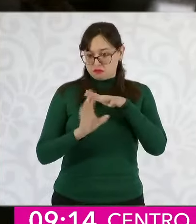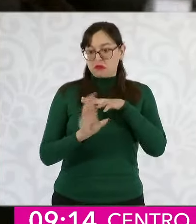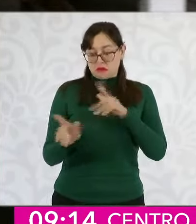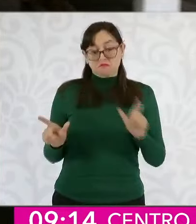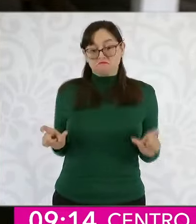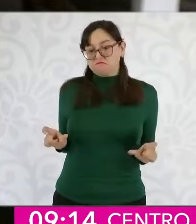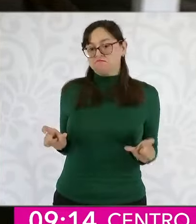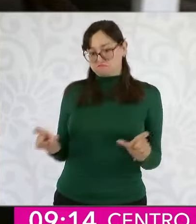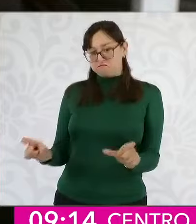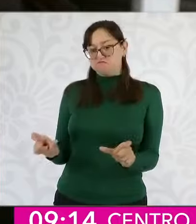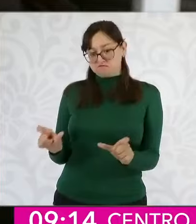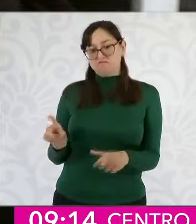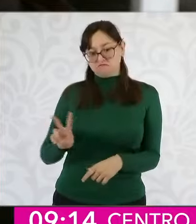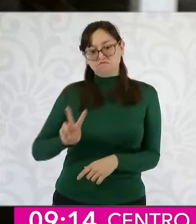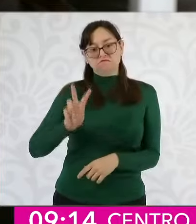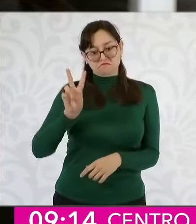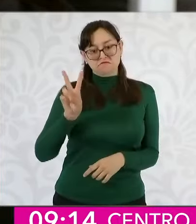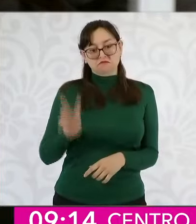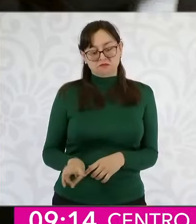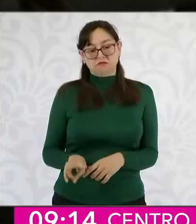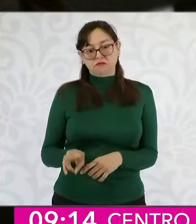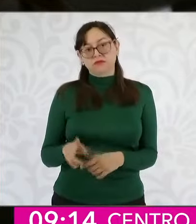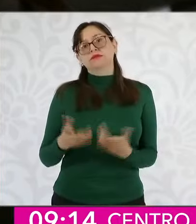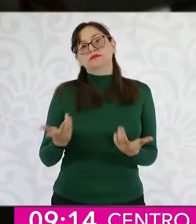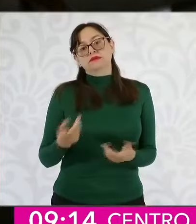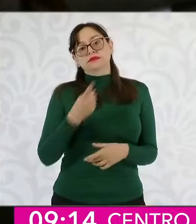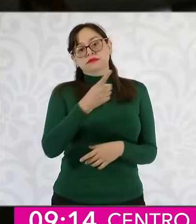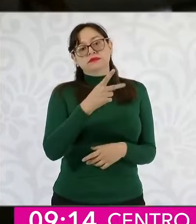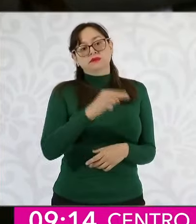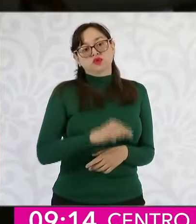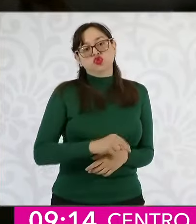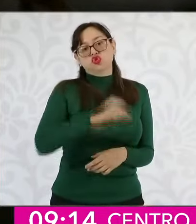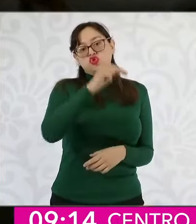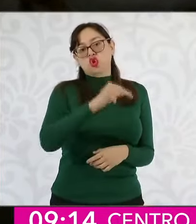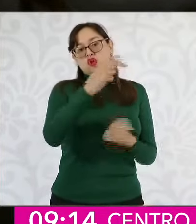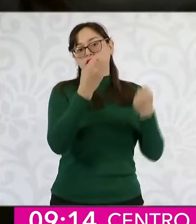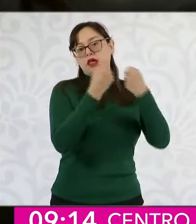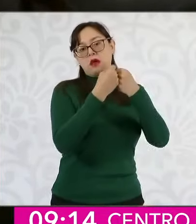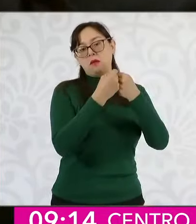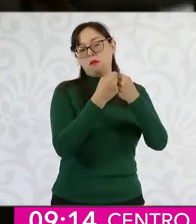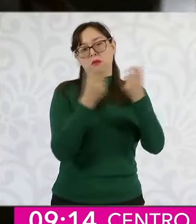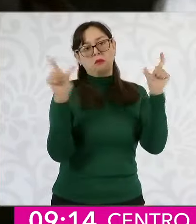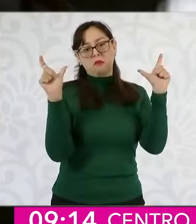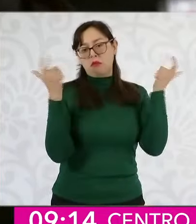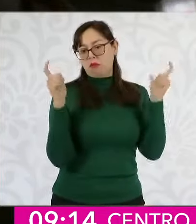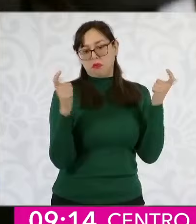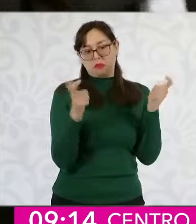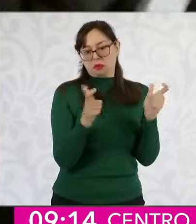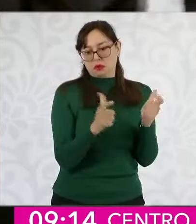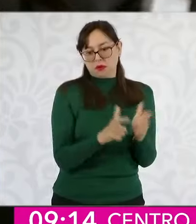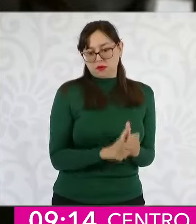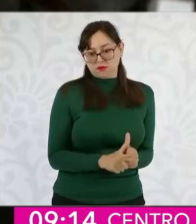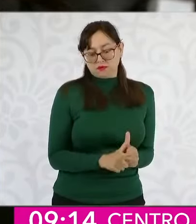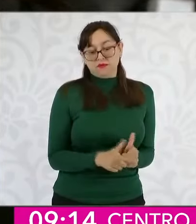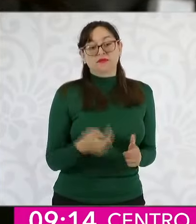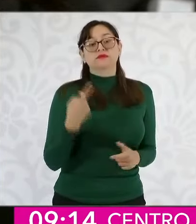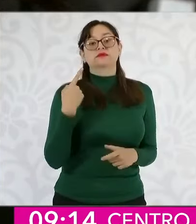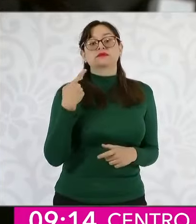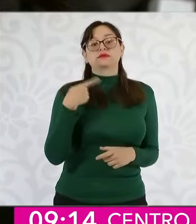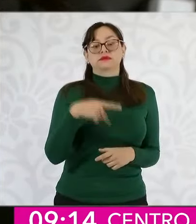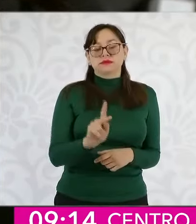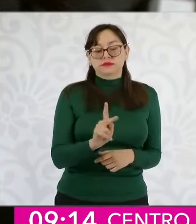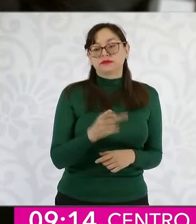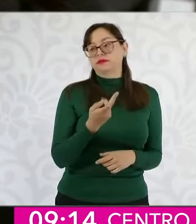usted menciona, eso ha contribuido a una disminución en el número llegando a la frontera de Estados Unidos, pero los migrantes